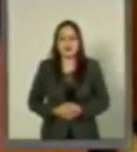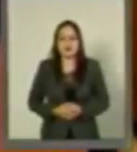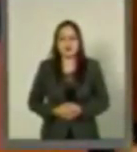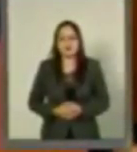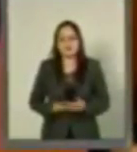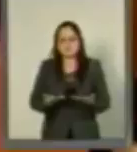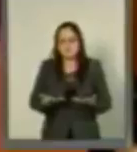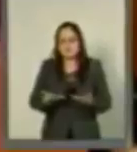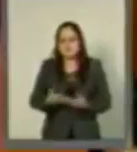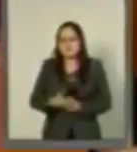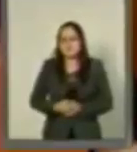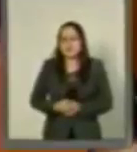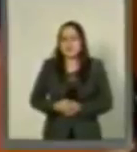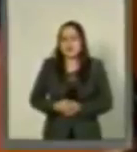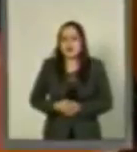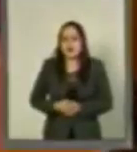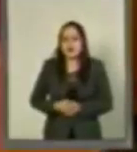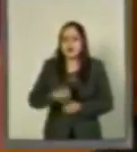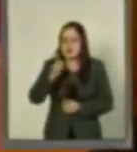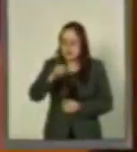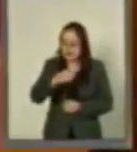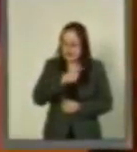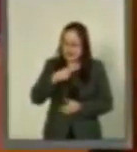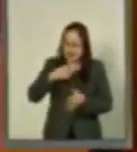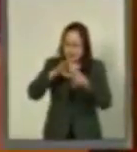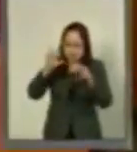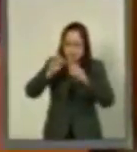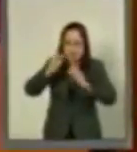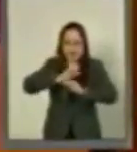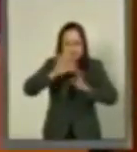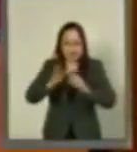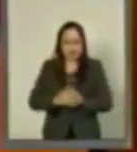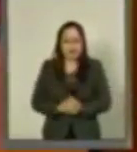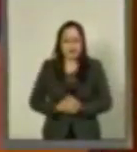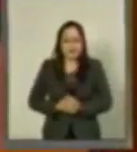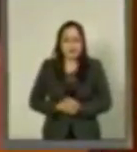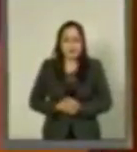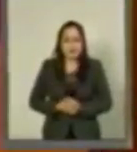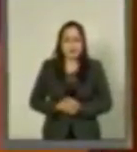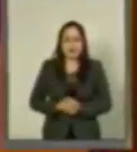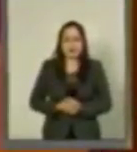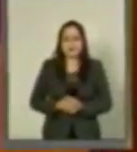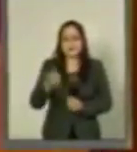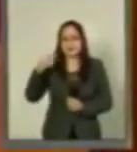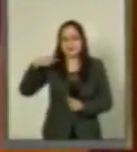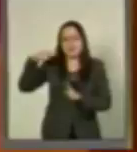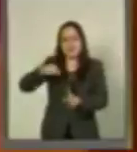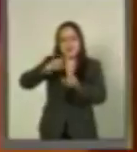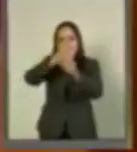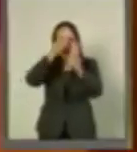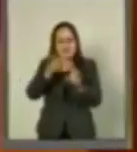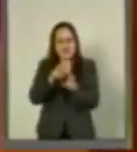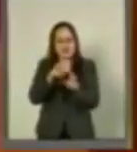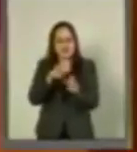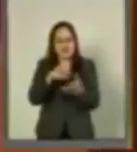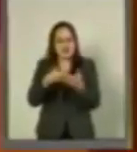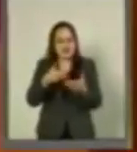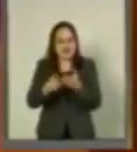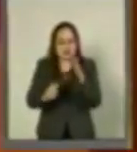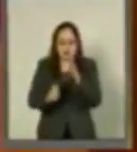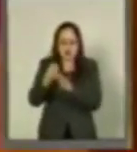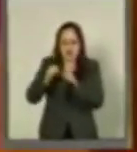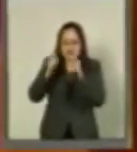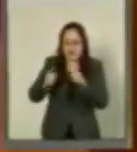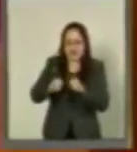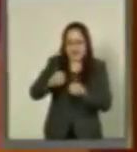Mire, sí tengo que hacer algunas precisiones, particularmente en el tema de el nuevo sistema de